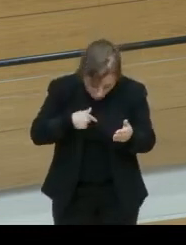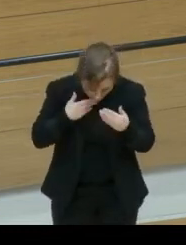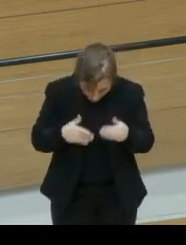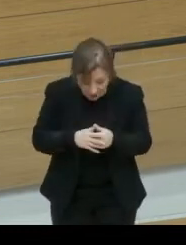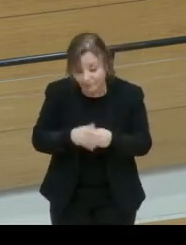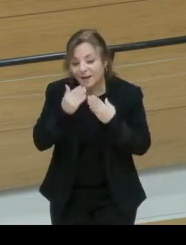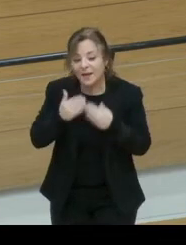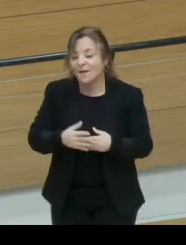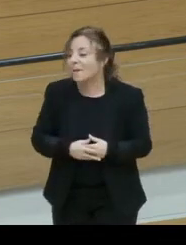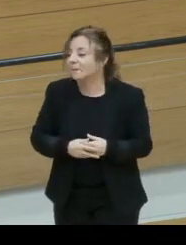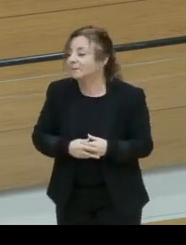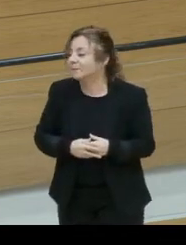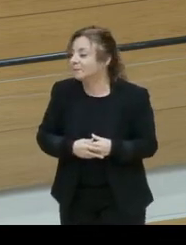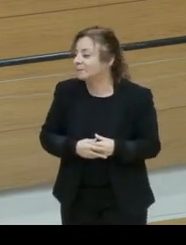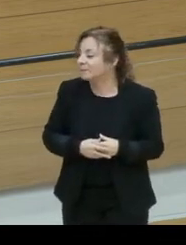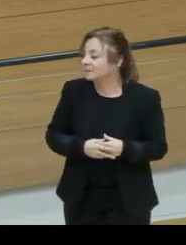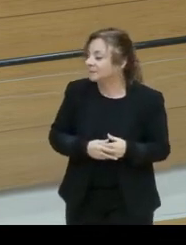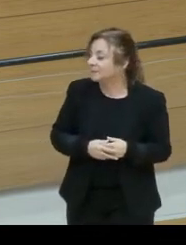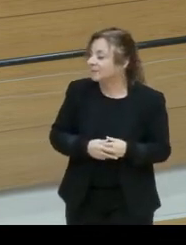Uy.